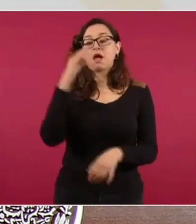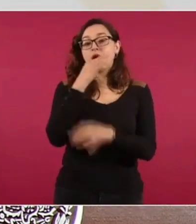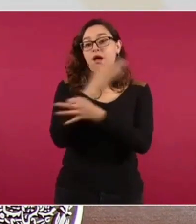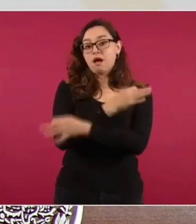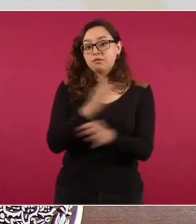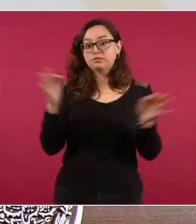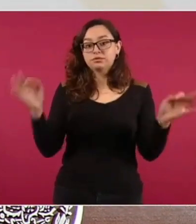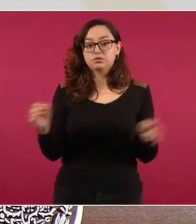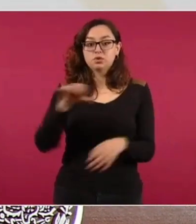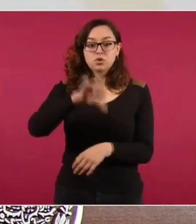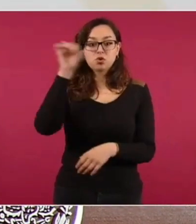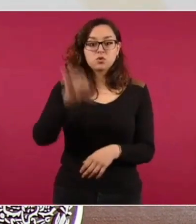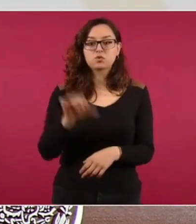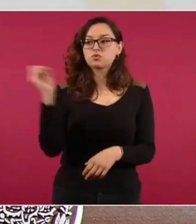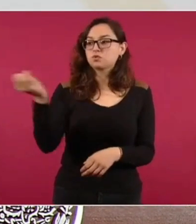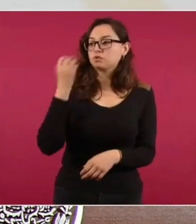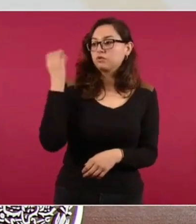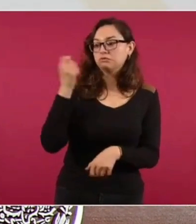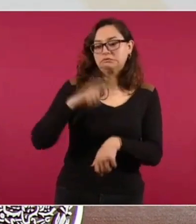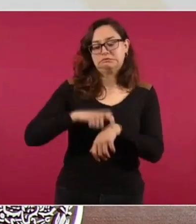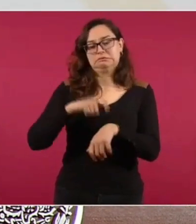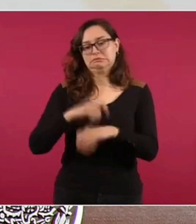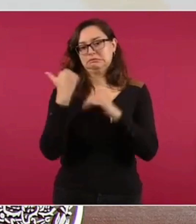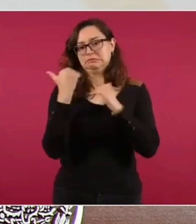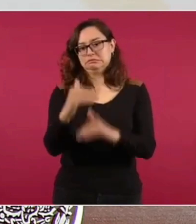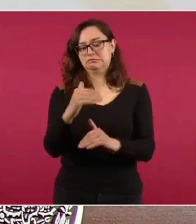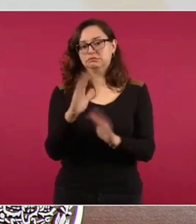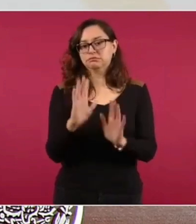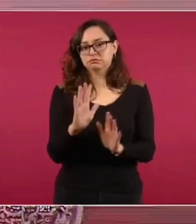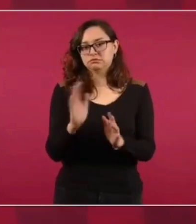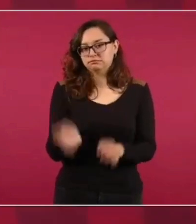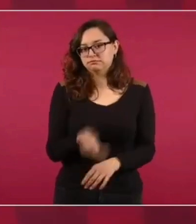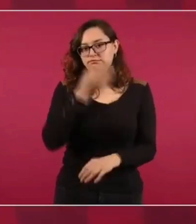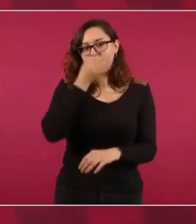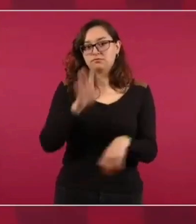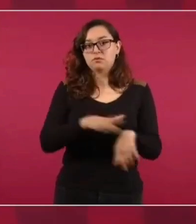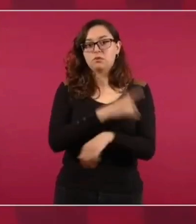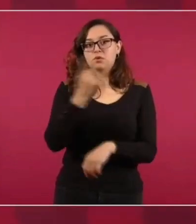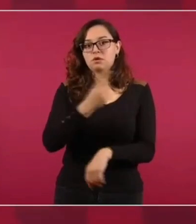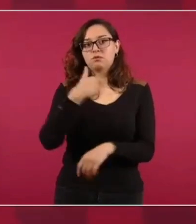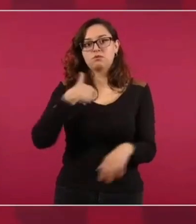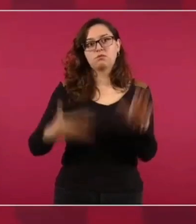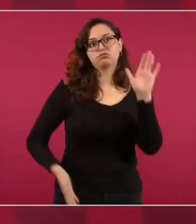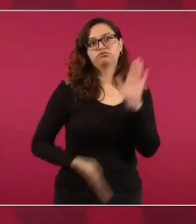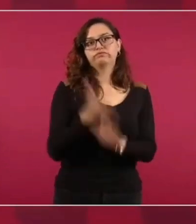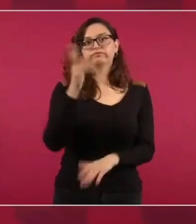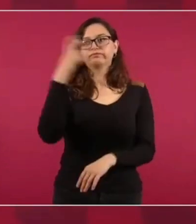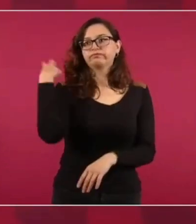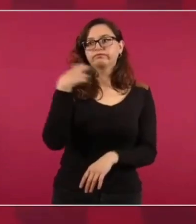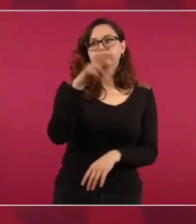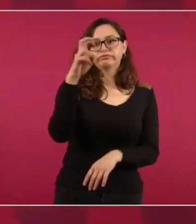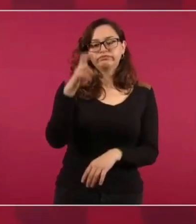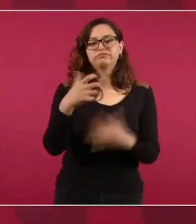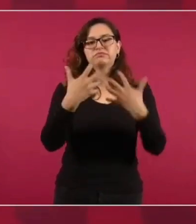estamos rehabilitando y es muy importante. Hay